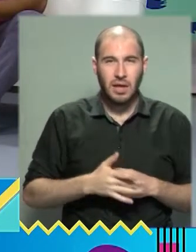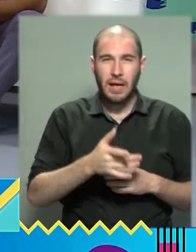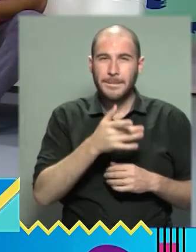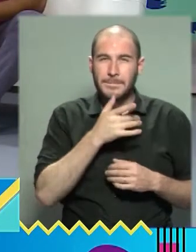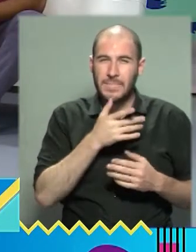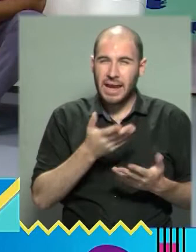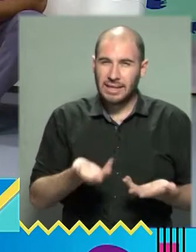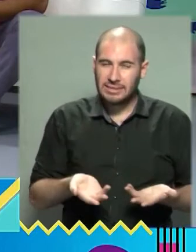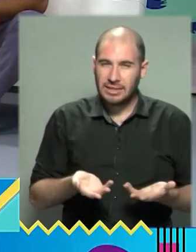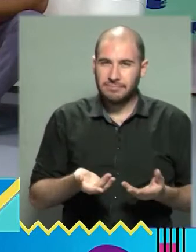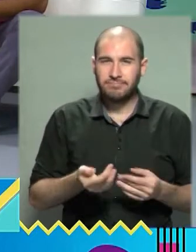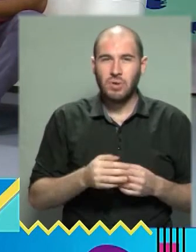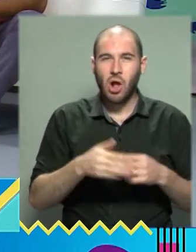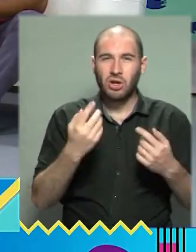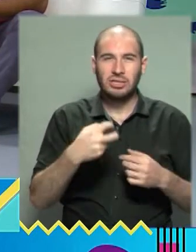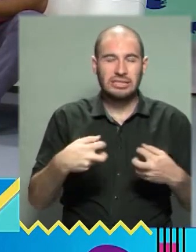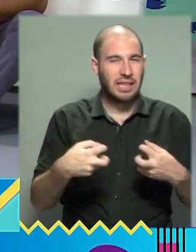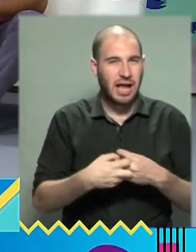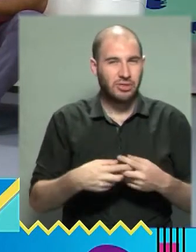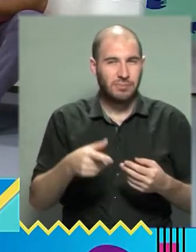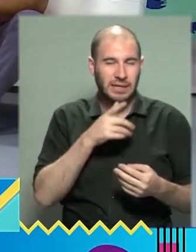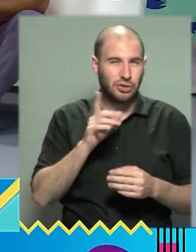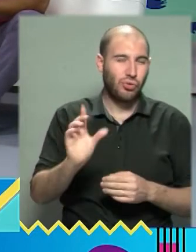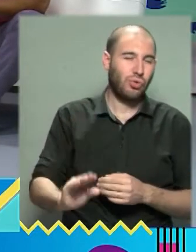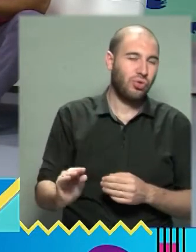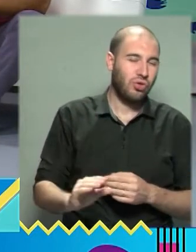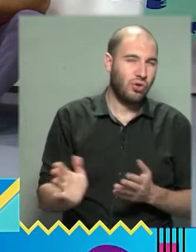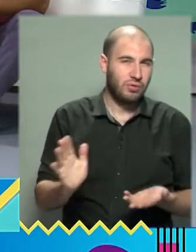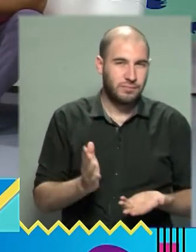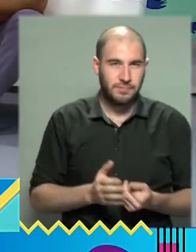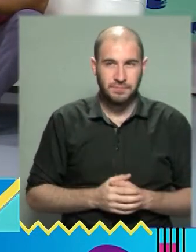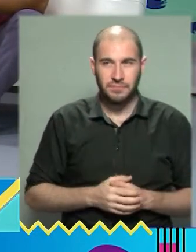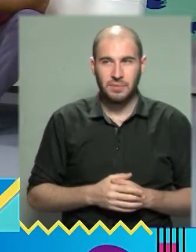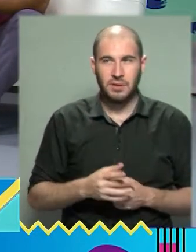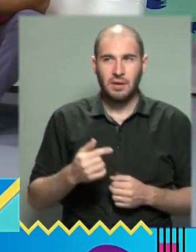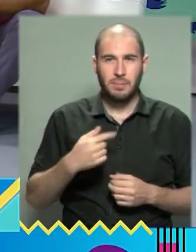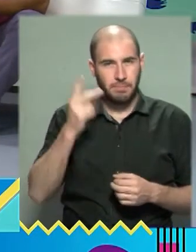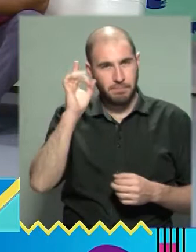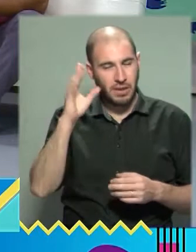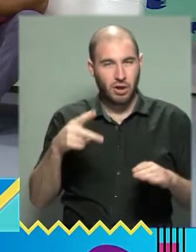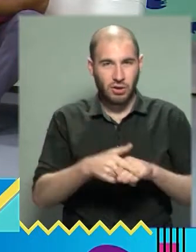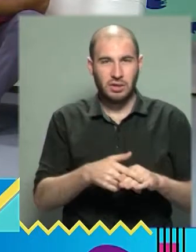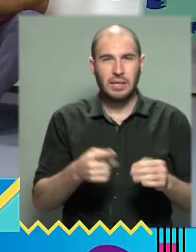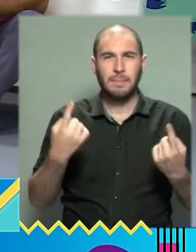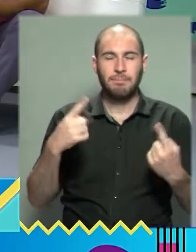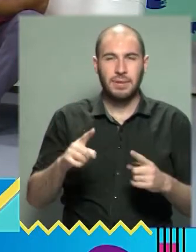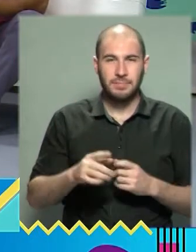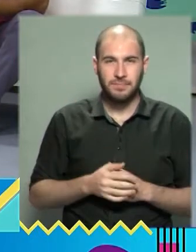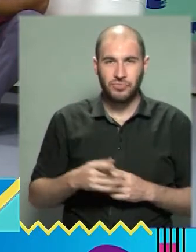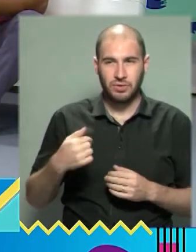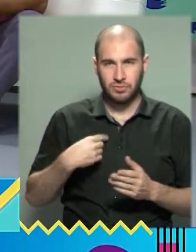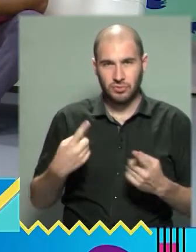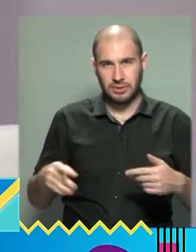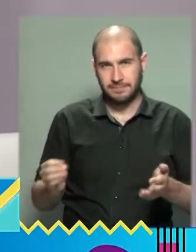cierta legitimidad del gremio? ¿O sí, de dónde yo ahí quiero, perdón por interrumpirte, pero quiero hacer una